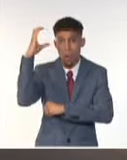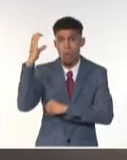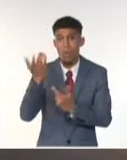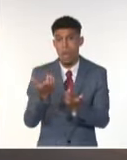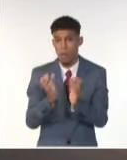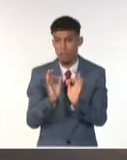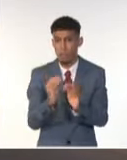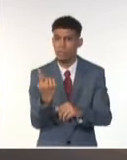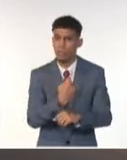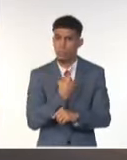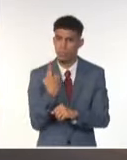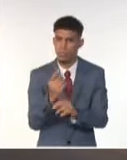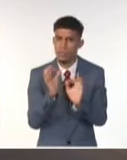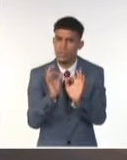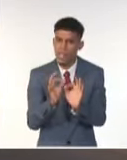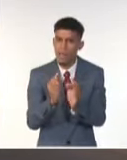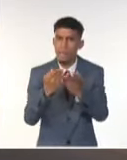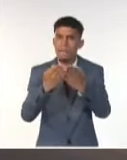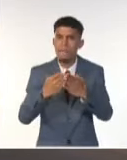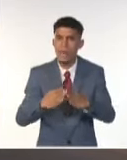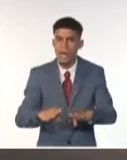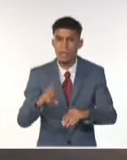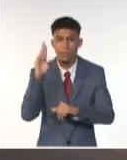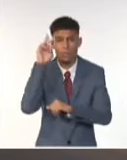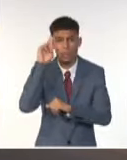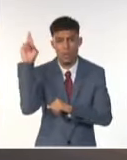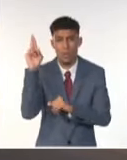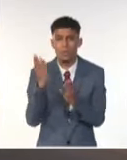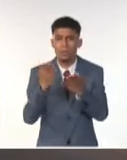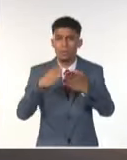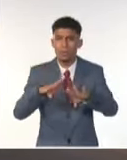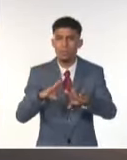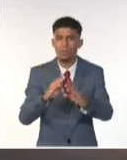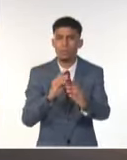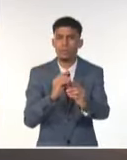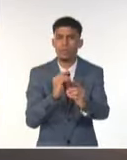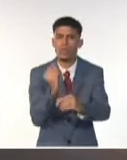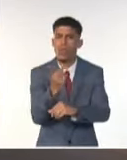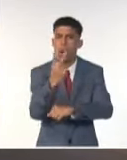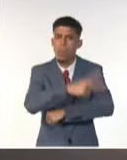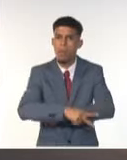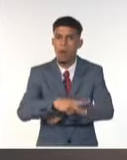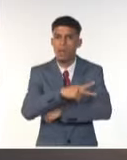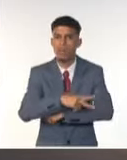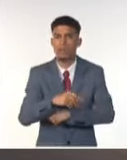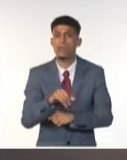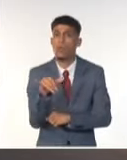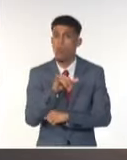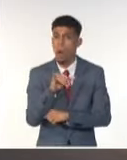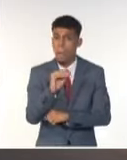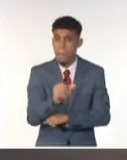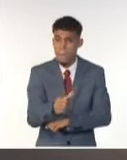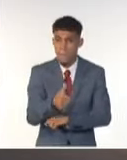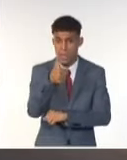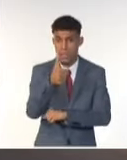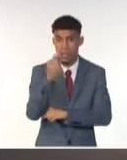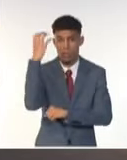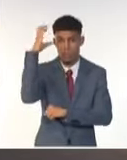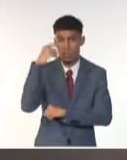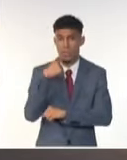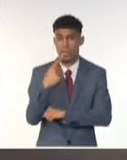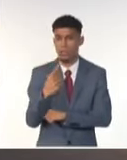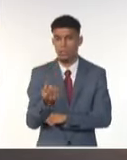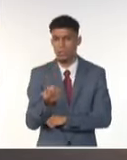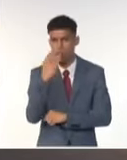debíamos proteger cuando se suspendieron las conversaciones. Esa calumnia, también desmentida por el actual mandatario de Colombia,